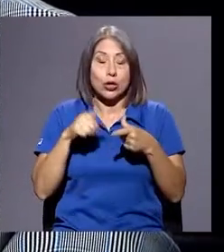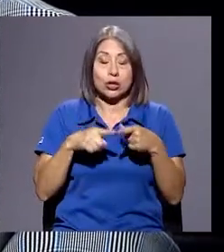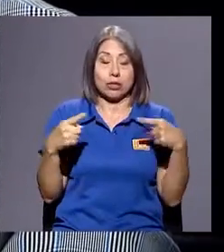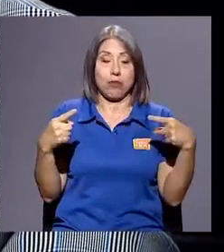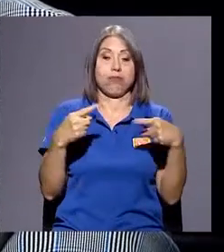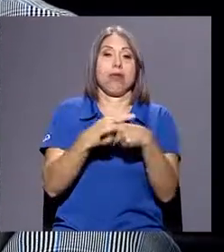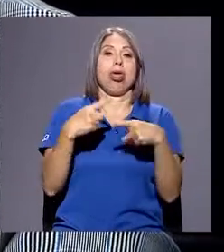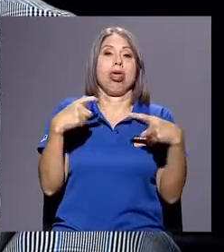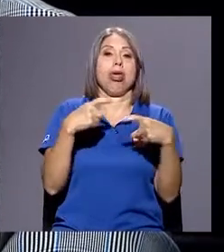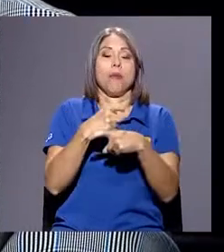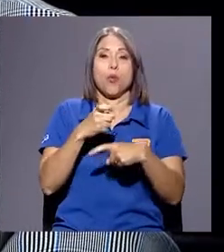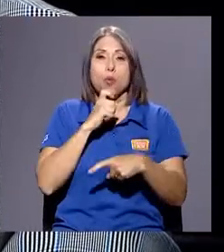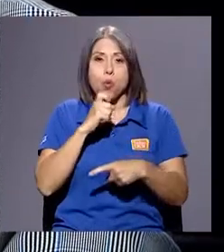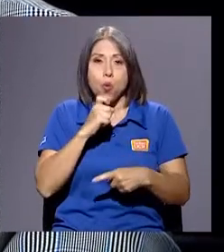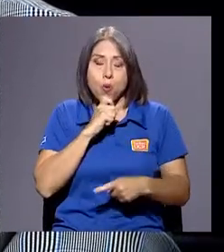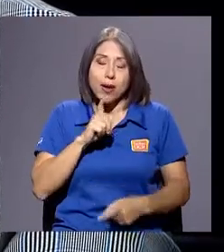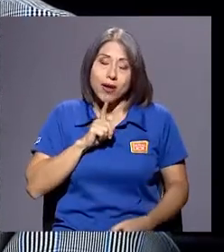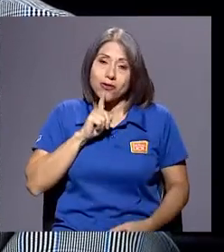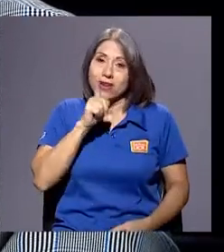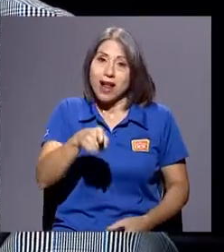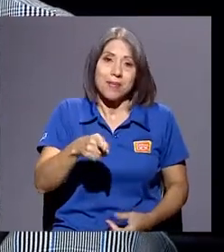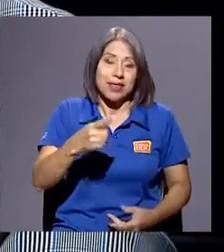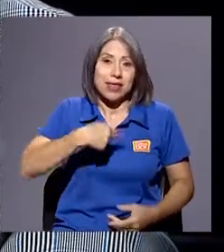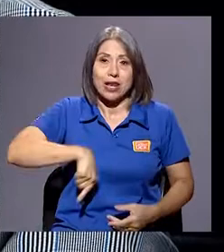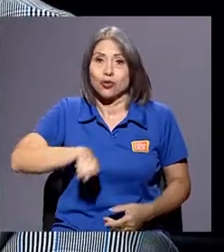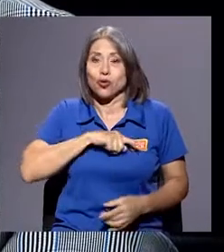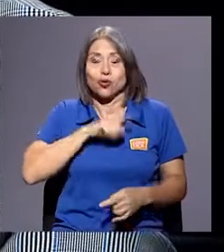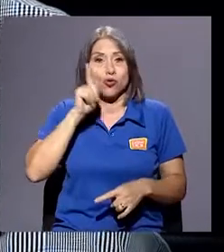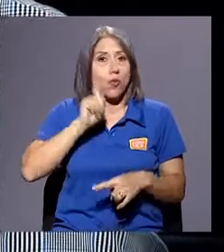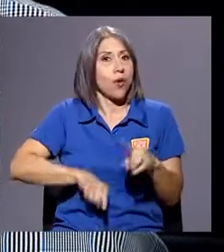complejo el que realmente seamos una voz campante,